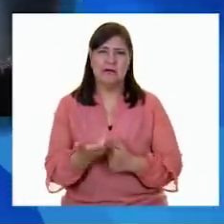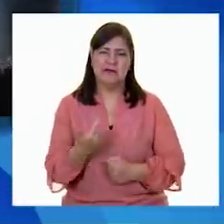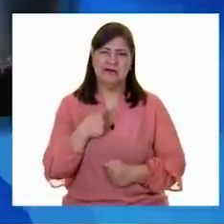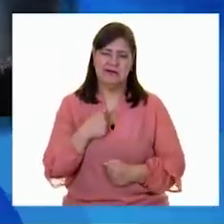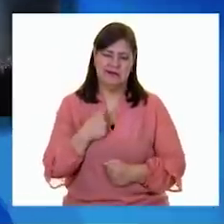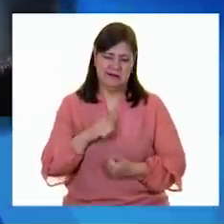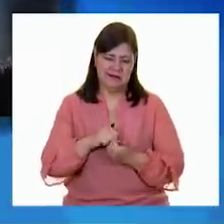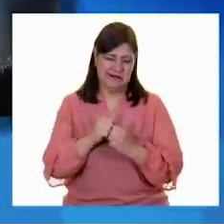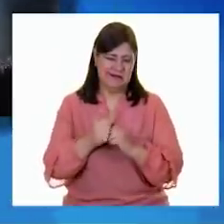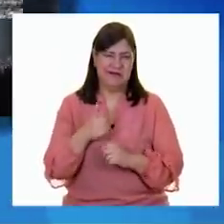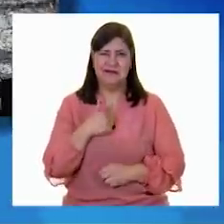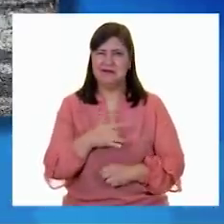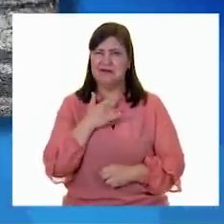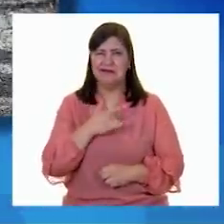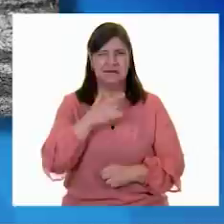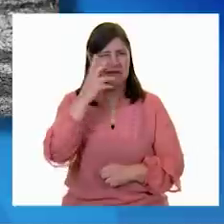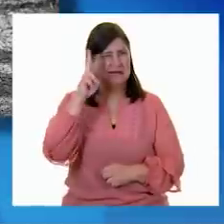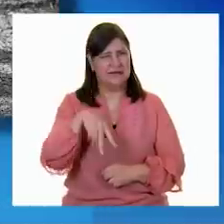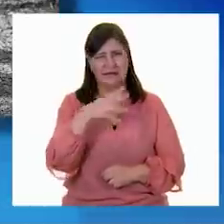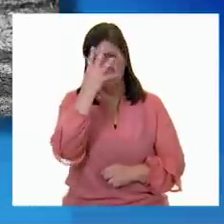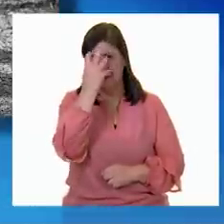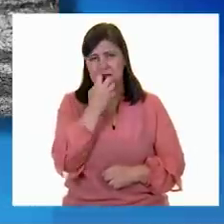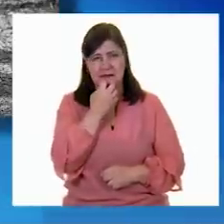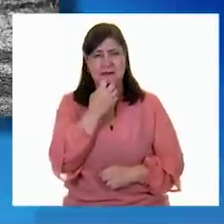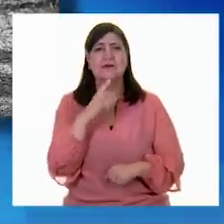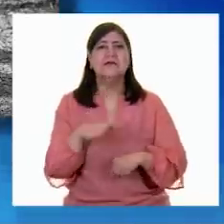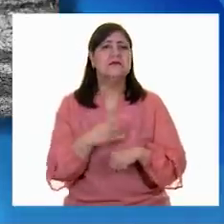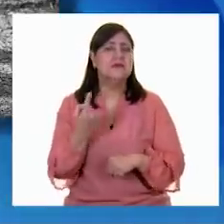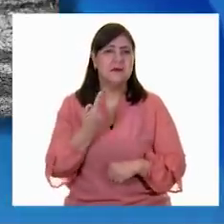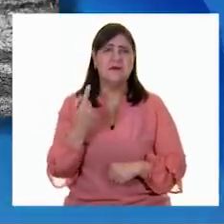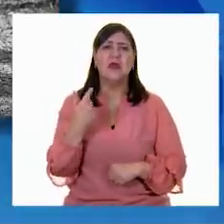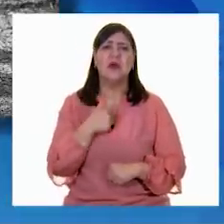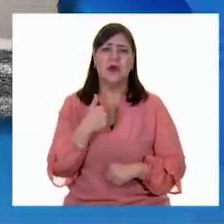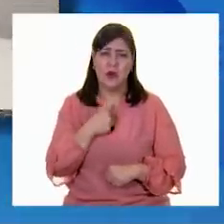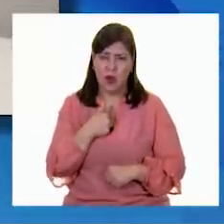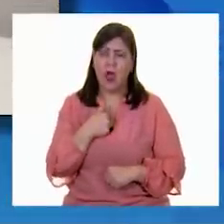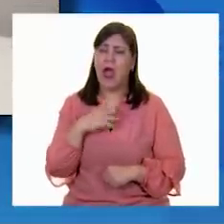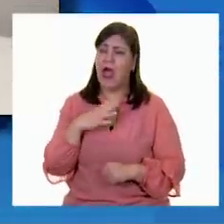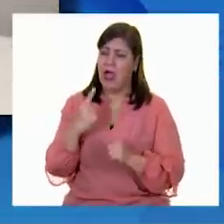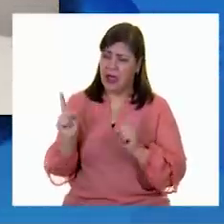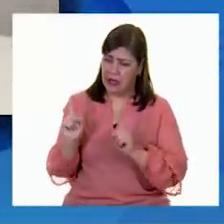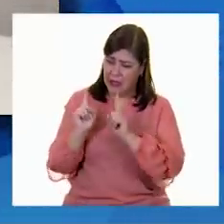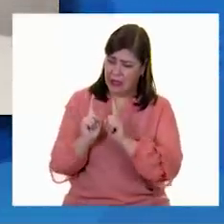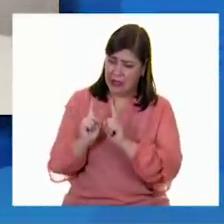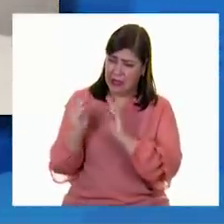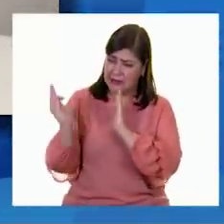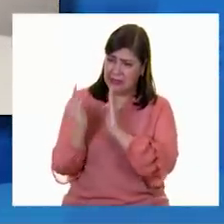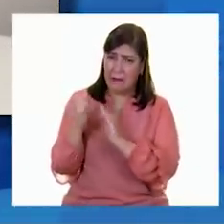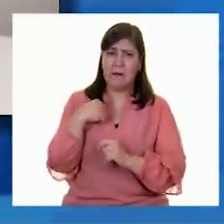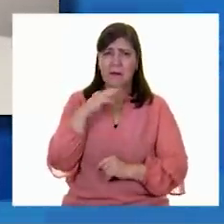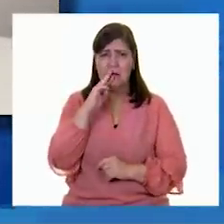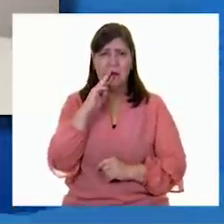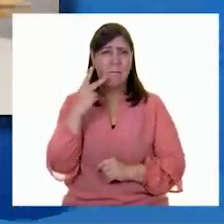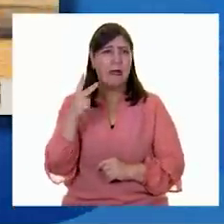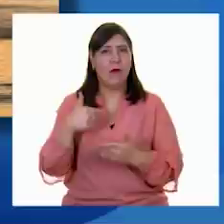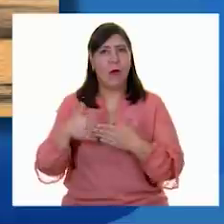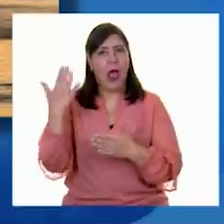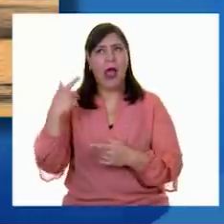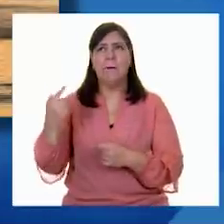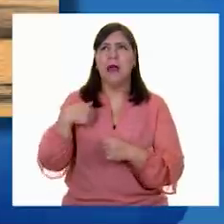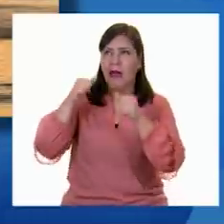pone en verdad muy triste, porque aunque tengo cerca a mi mamá, no la puedo disfrutar como